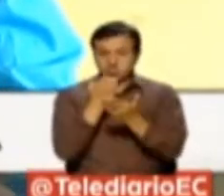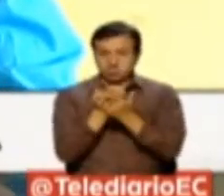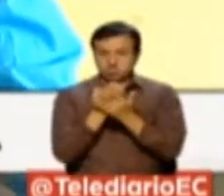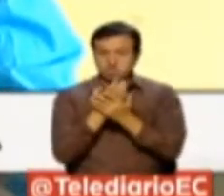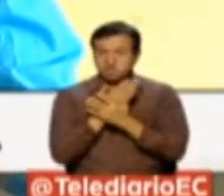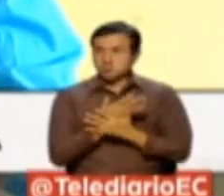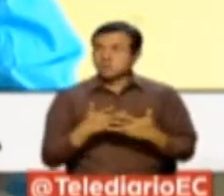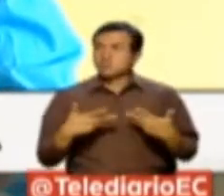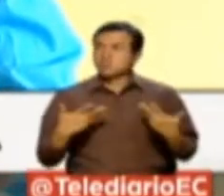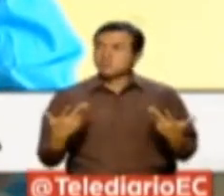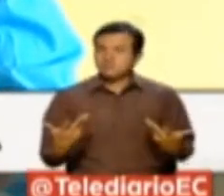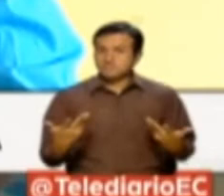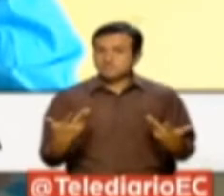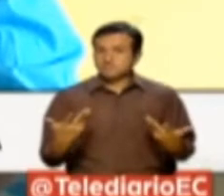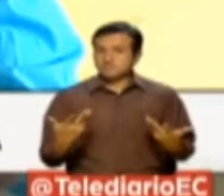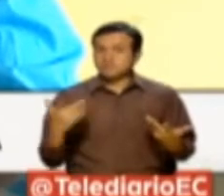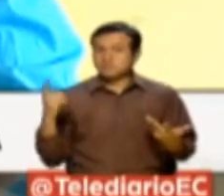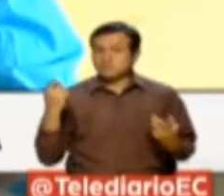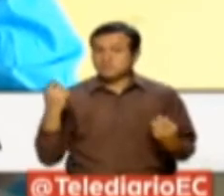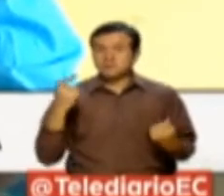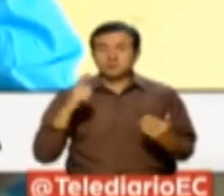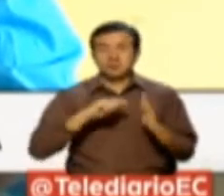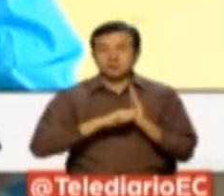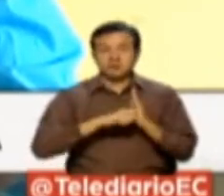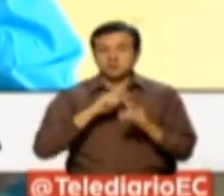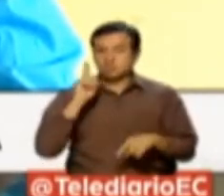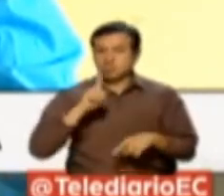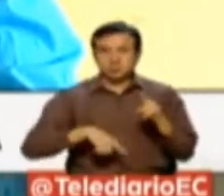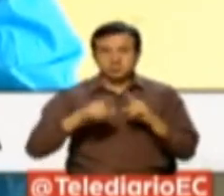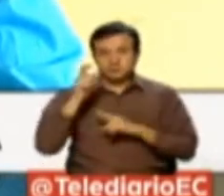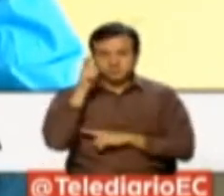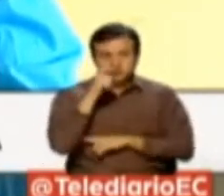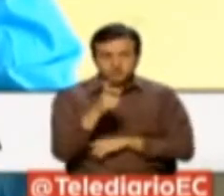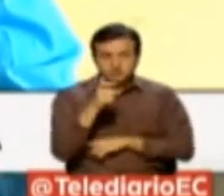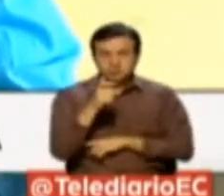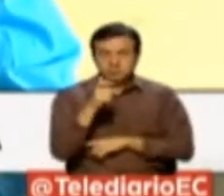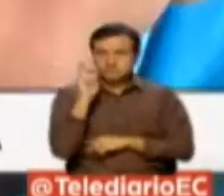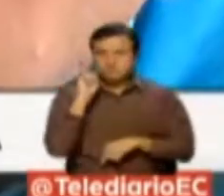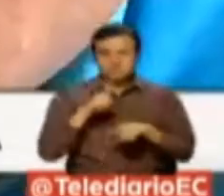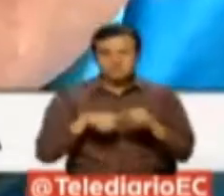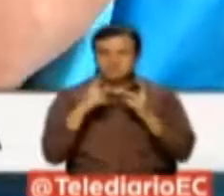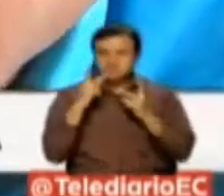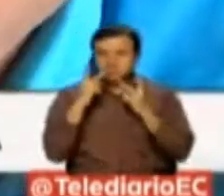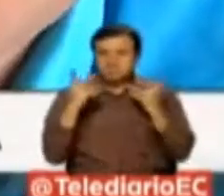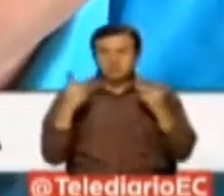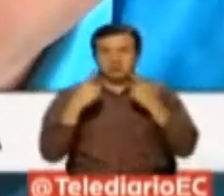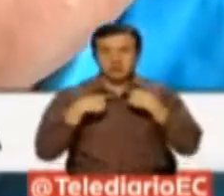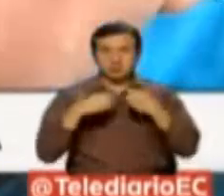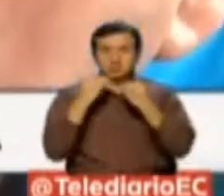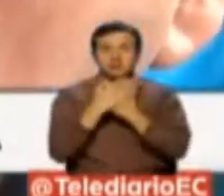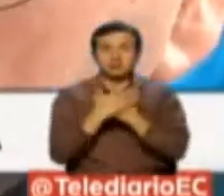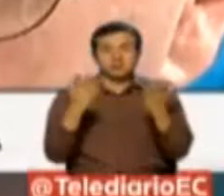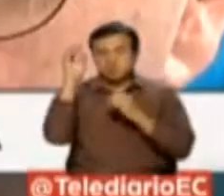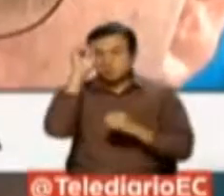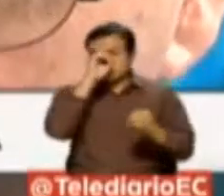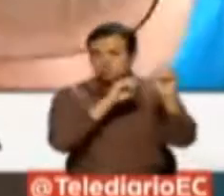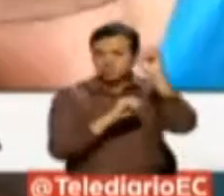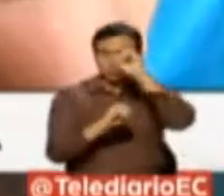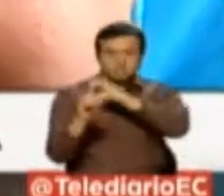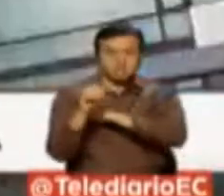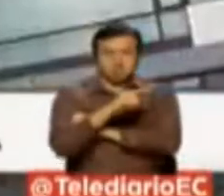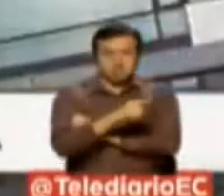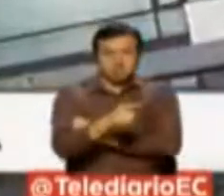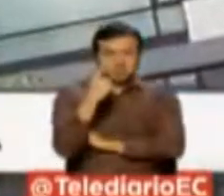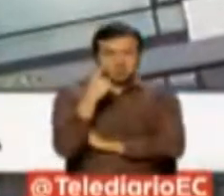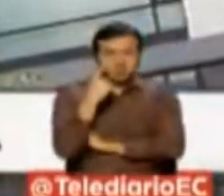economía la contraloría no puede entrar a auditar una medida de gobierno advierte además que esta observación del organismo